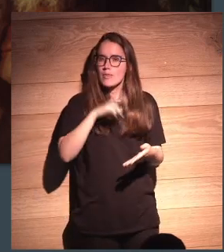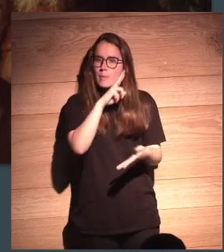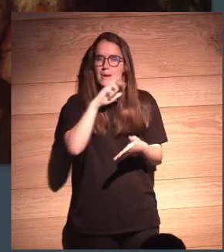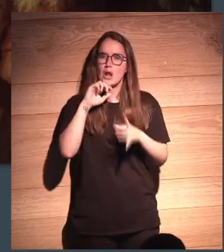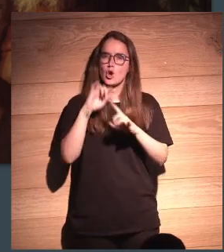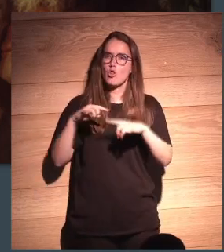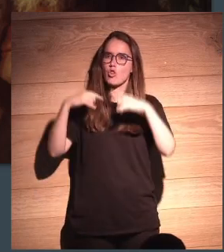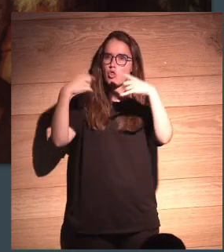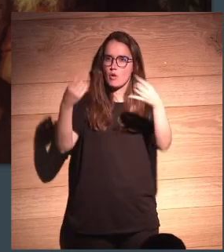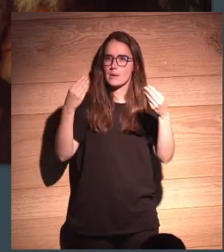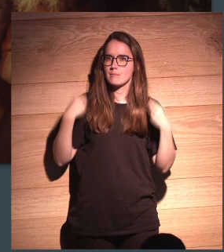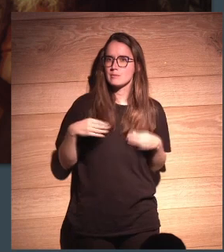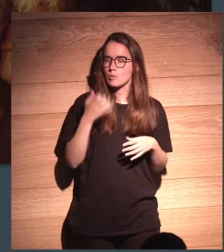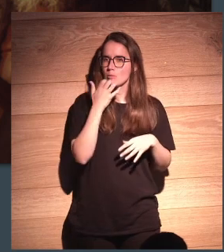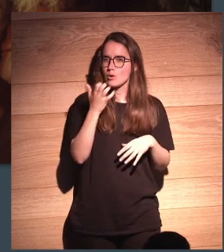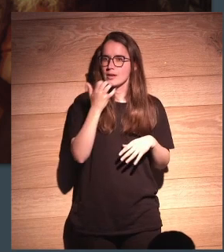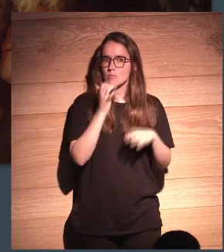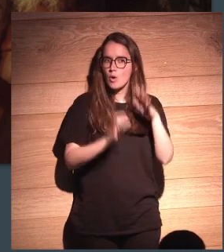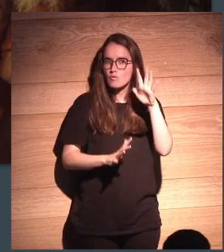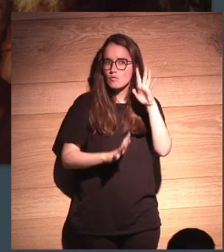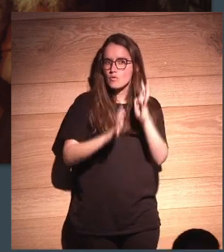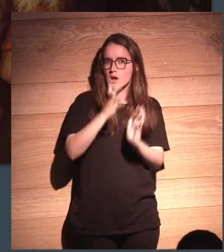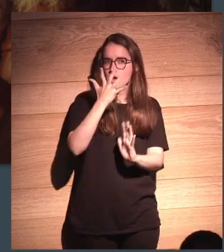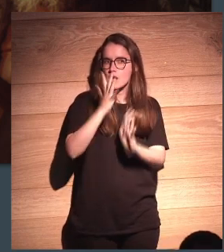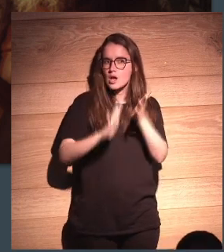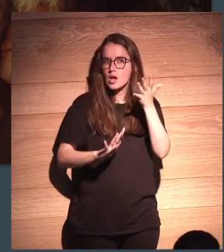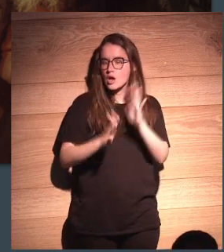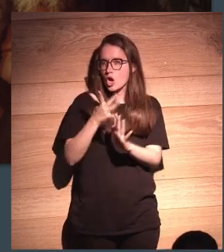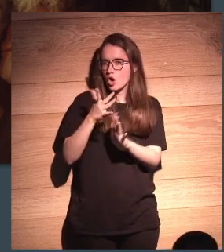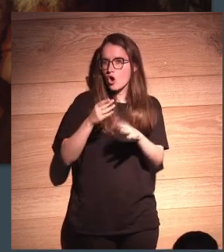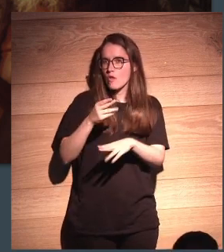valor. Lo mismo que, por ejemplo, en este ejemplo es el fuego de la